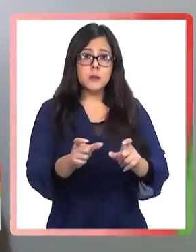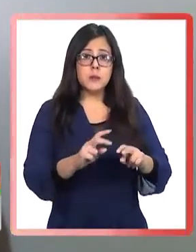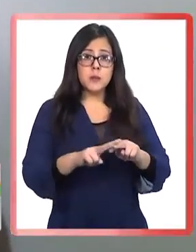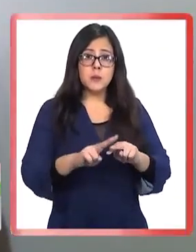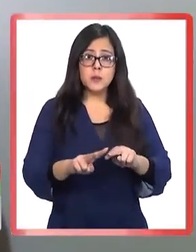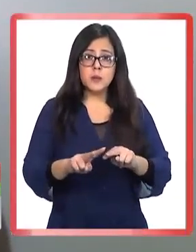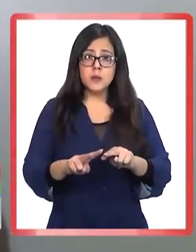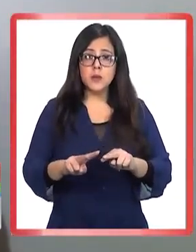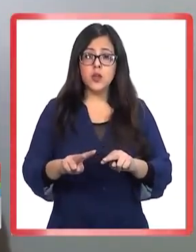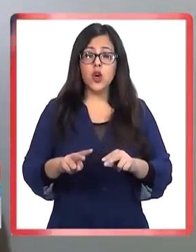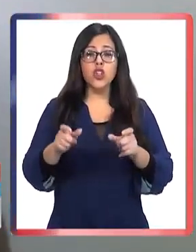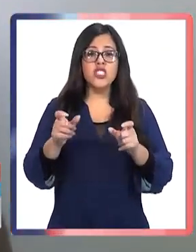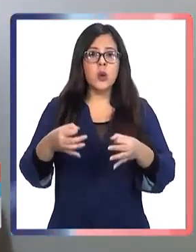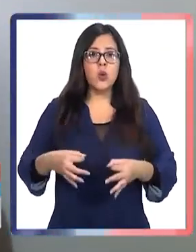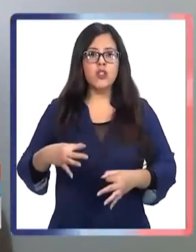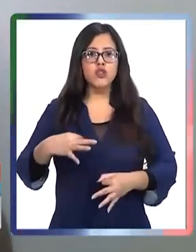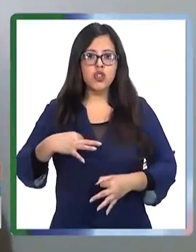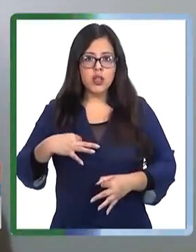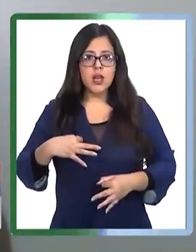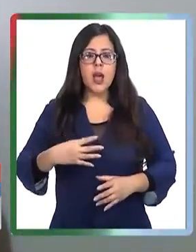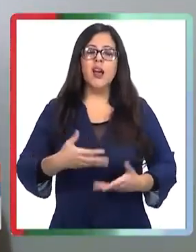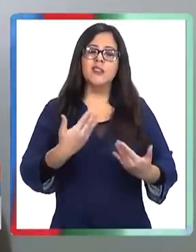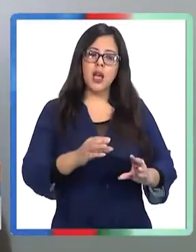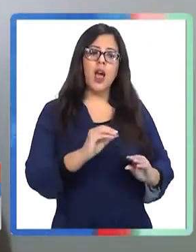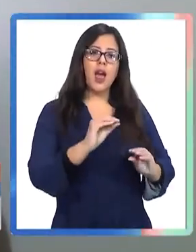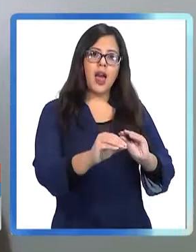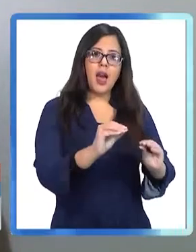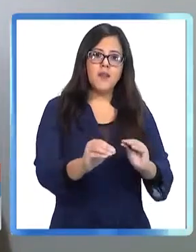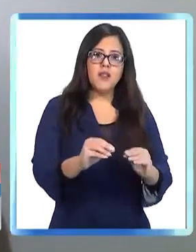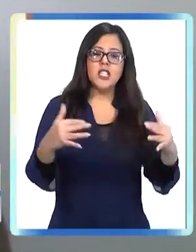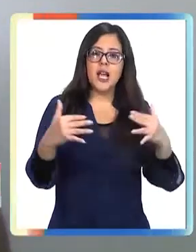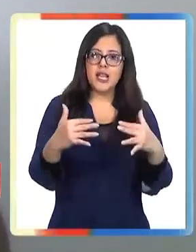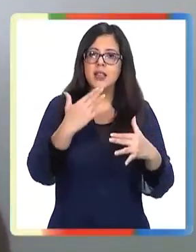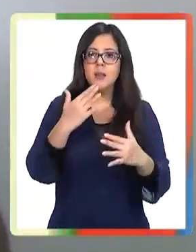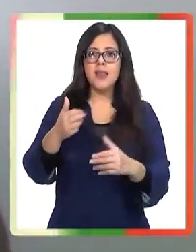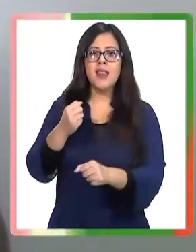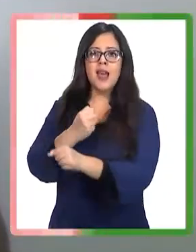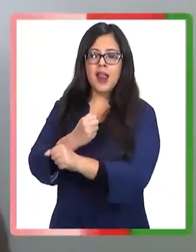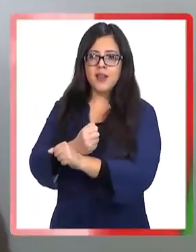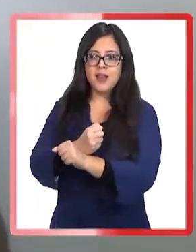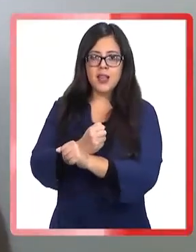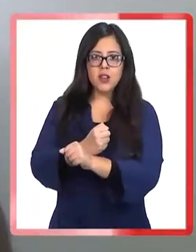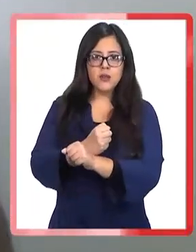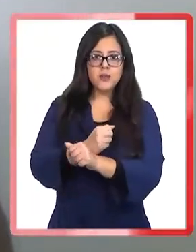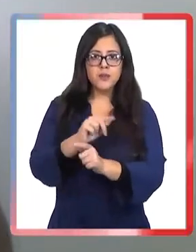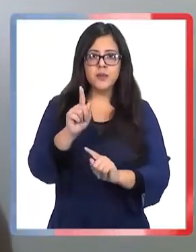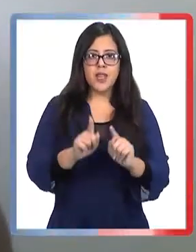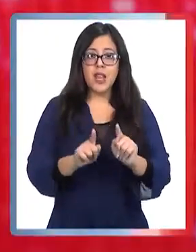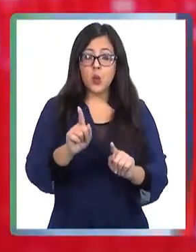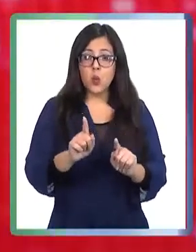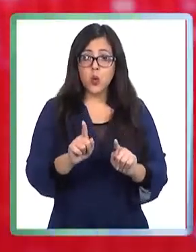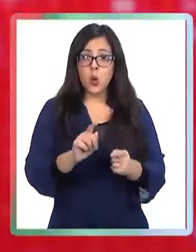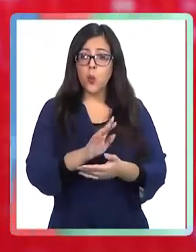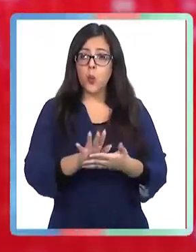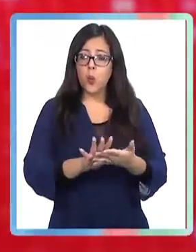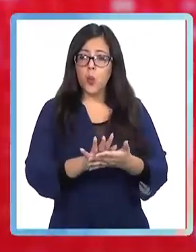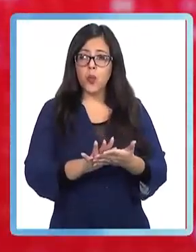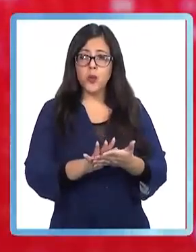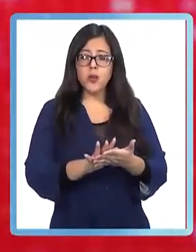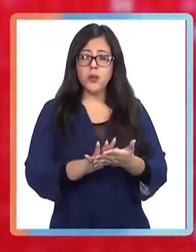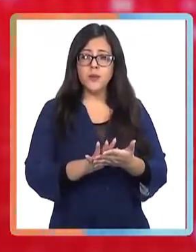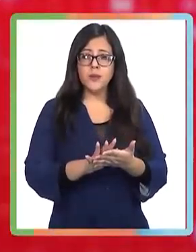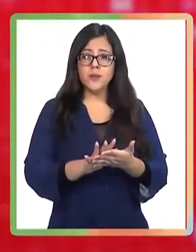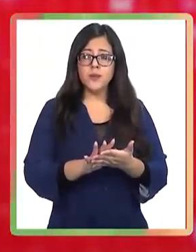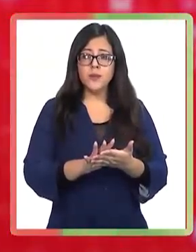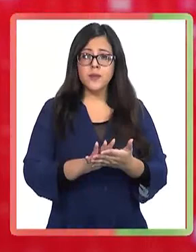través de la seguridad ciudadana la hemos informado al Ejército y a Carabineros. En algunos casos, por ejemplo, cuando se